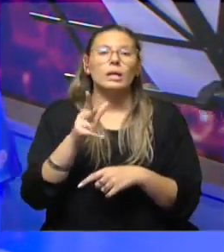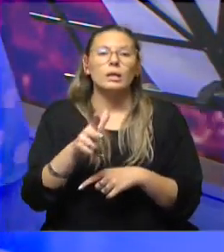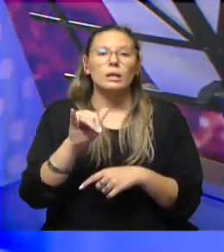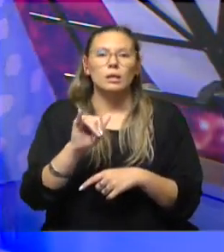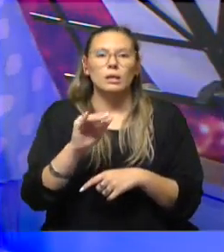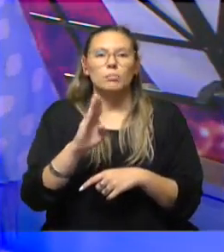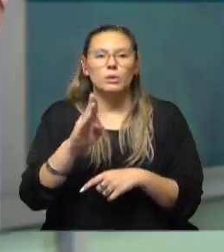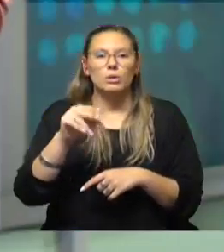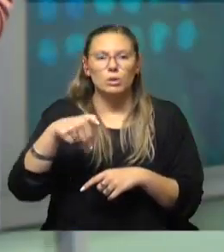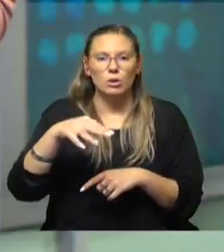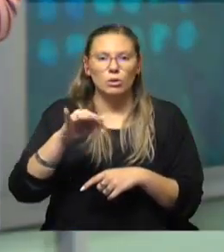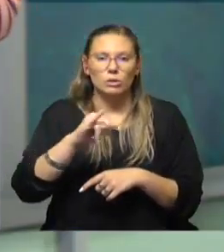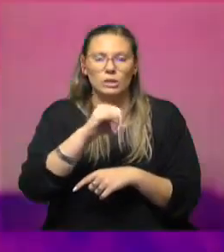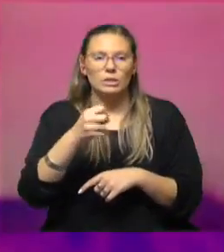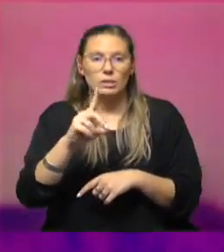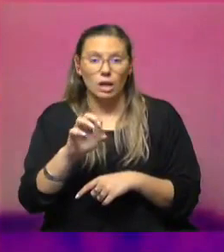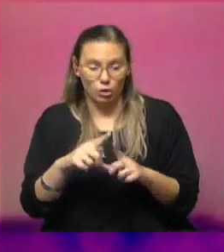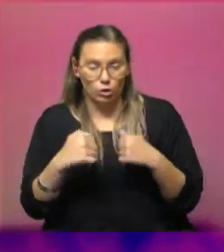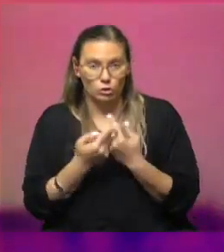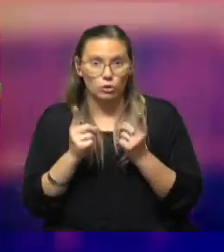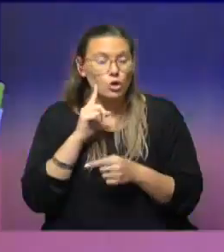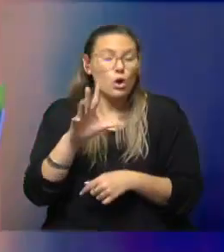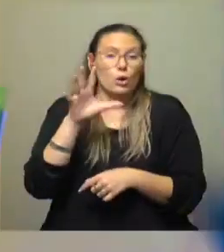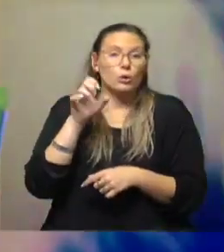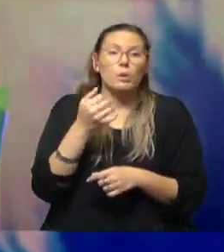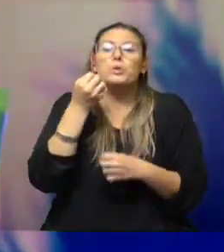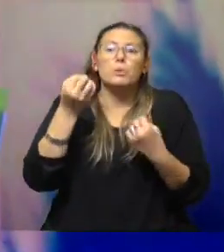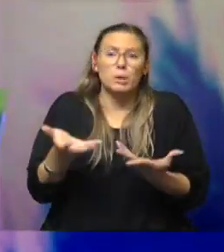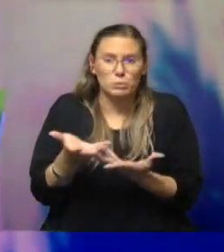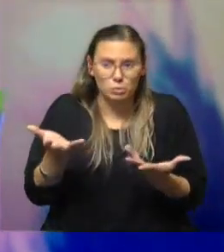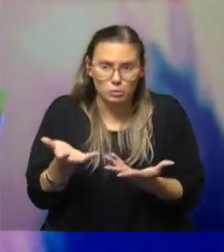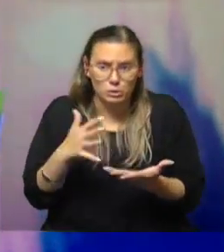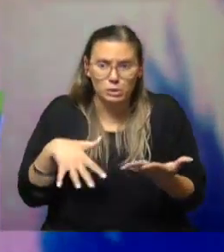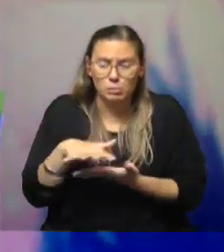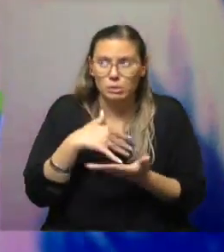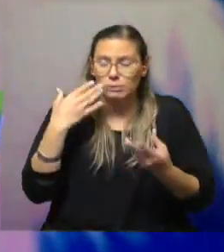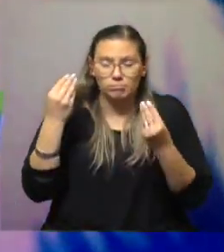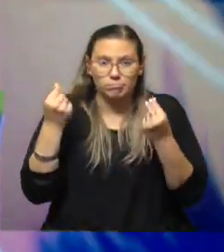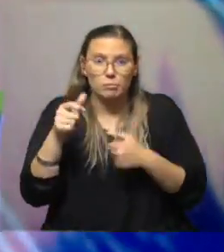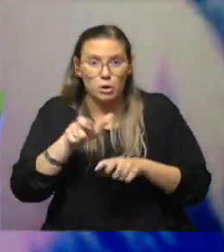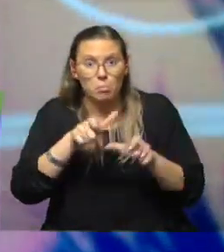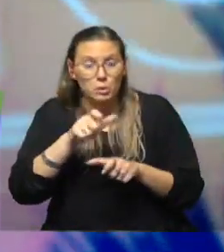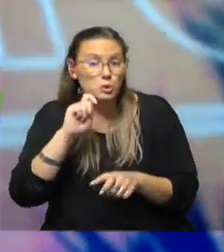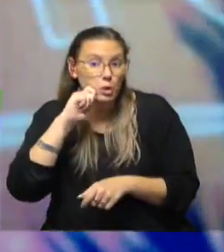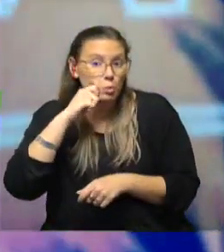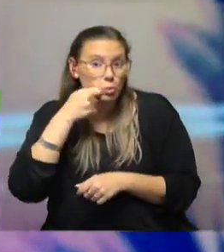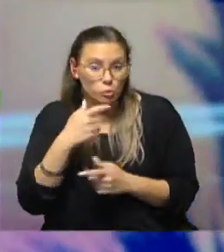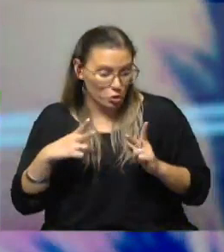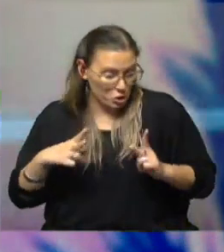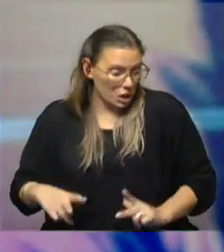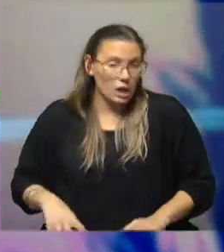pueden asegurar si pasó o no. Fuimos hipnotizados, entonces no recordamos qué fue bien lo que pasó, pero A la gente le gustó mucho y con estos